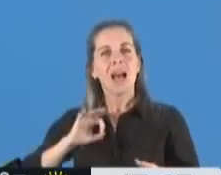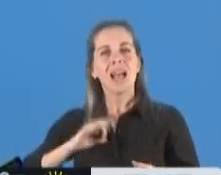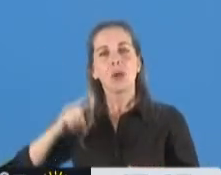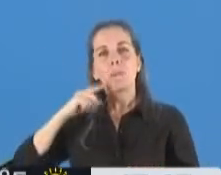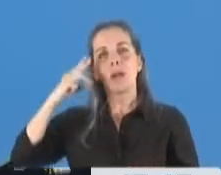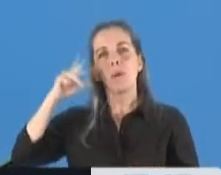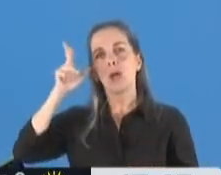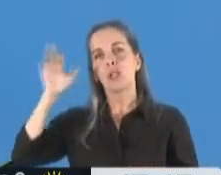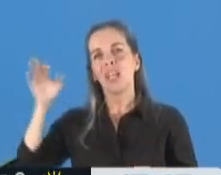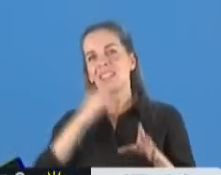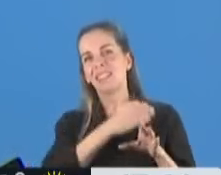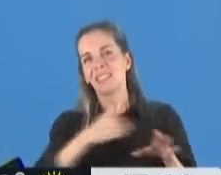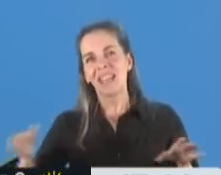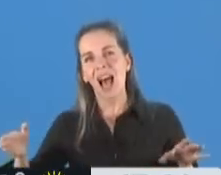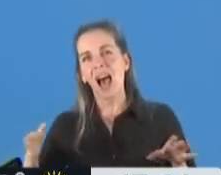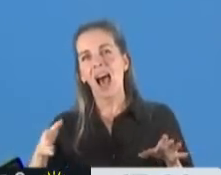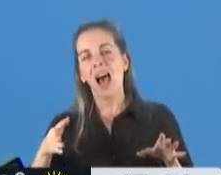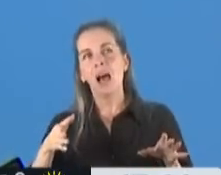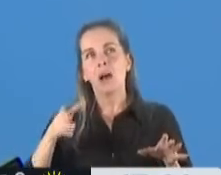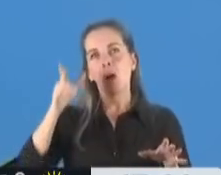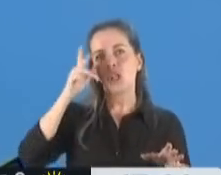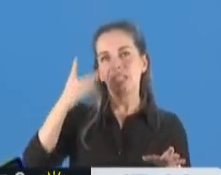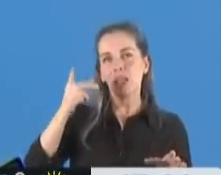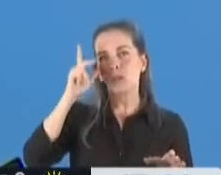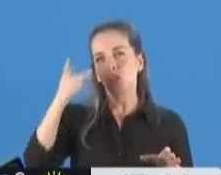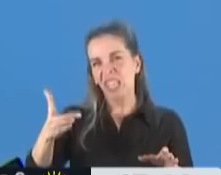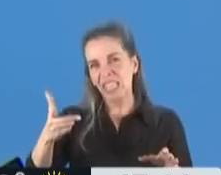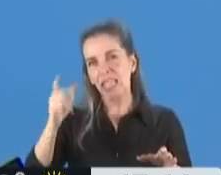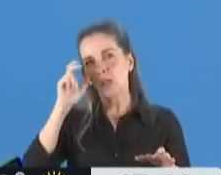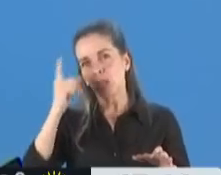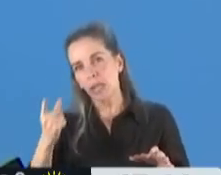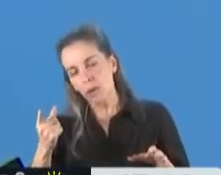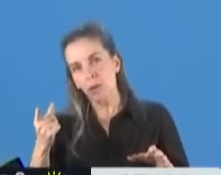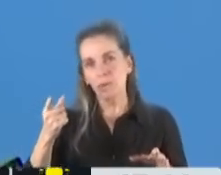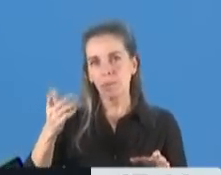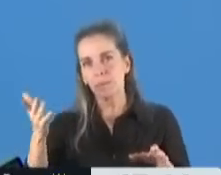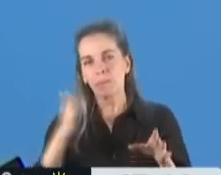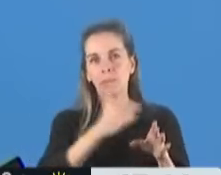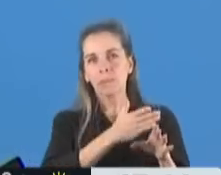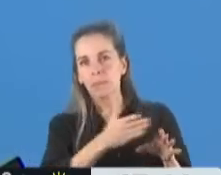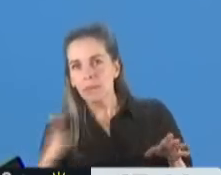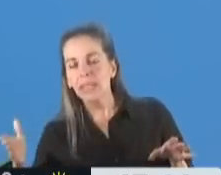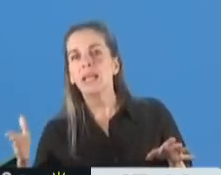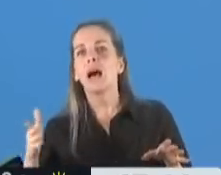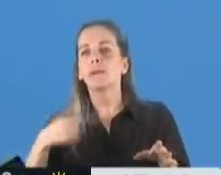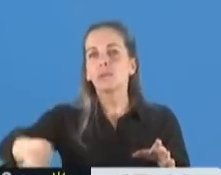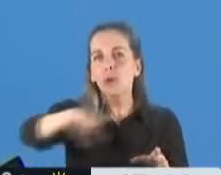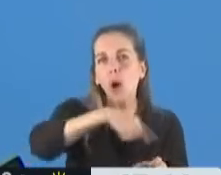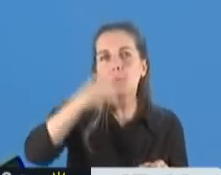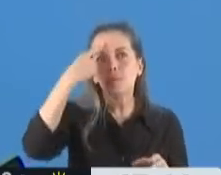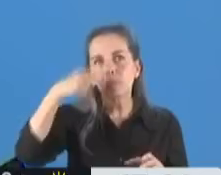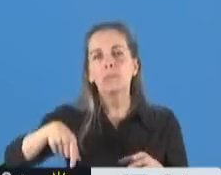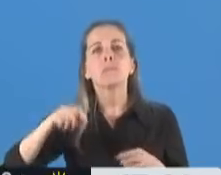80 empezaban, en 82, 83, 81, ya se empezaba a hablar de política,